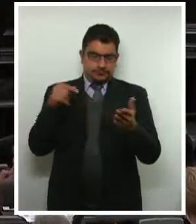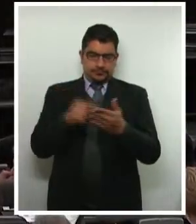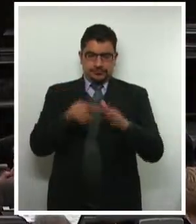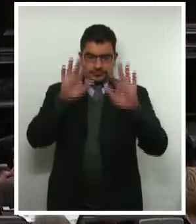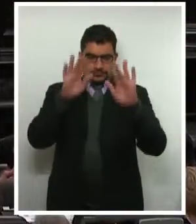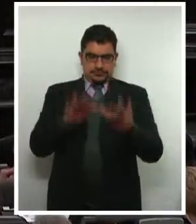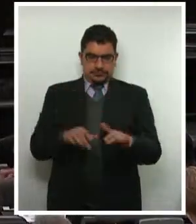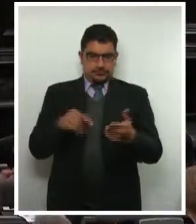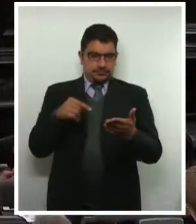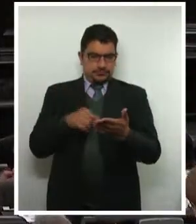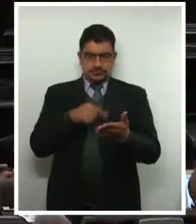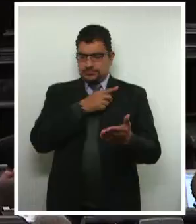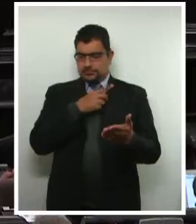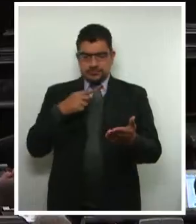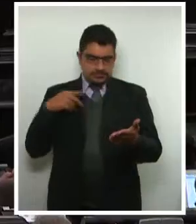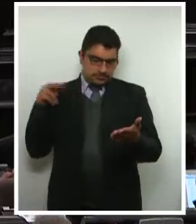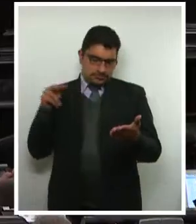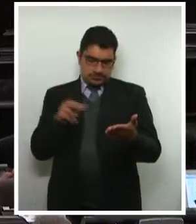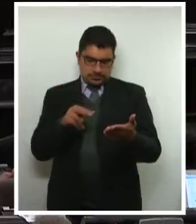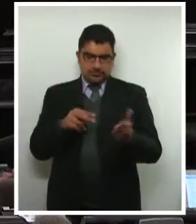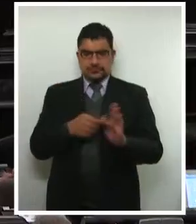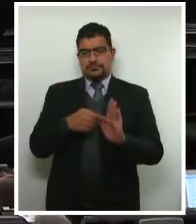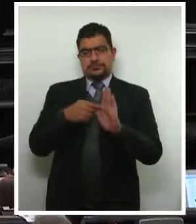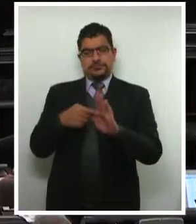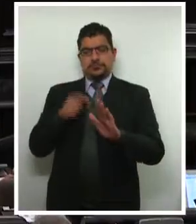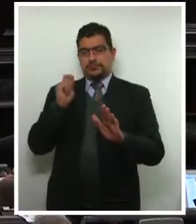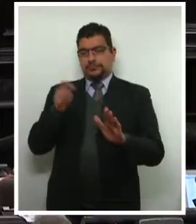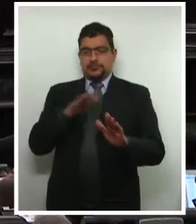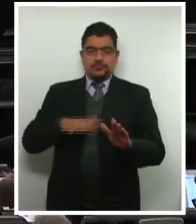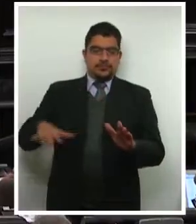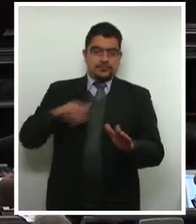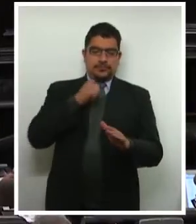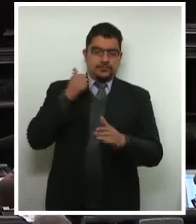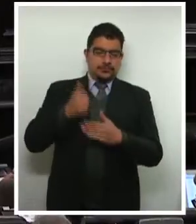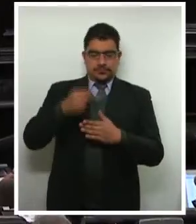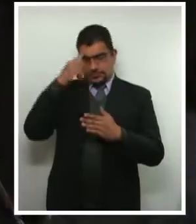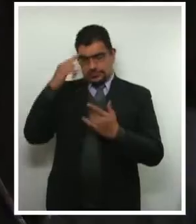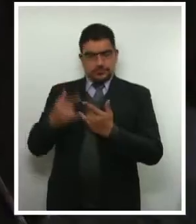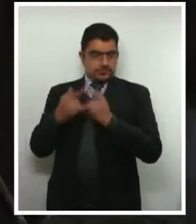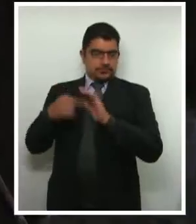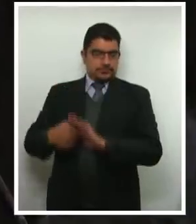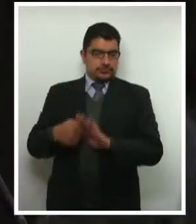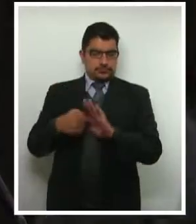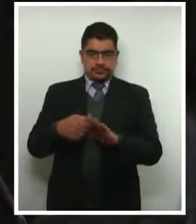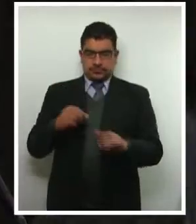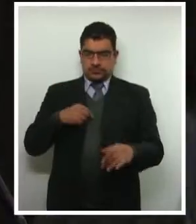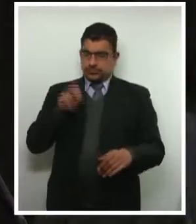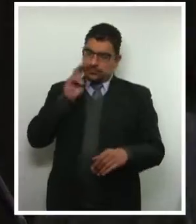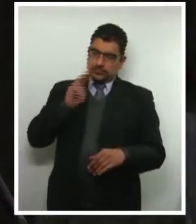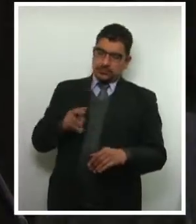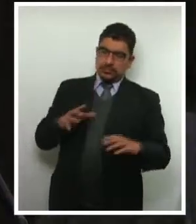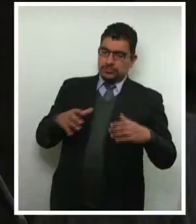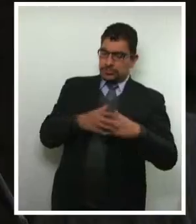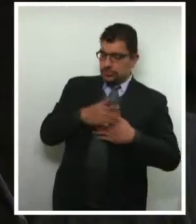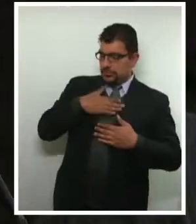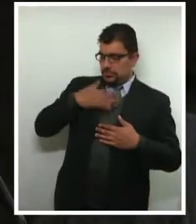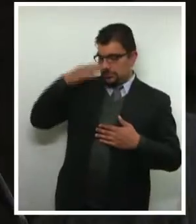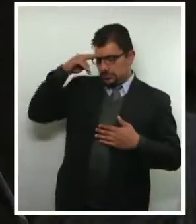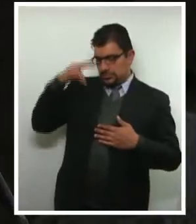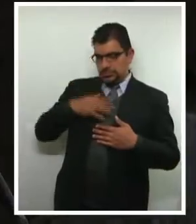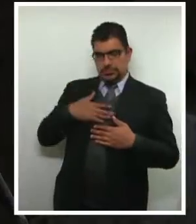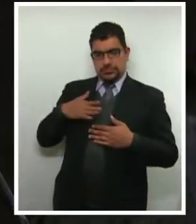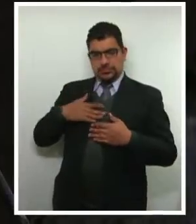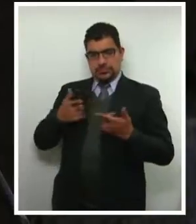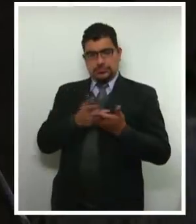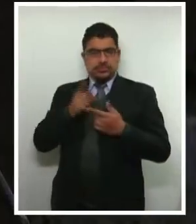documento debe de reflejar lo que es la Ciudad de México, no lo que es la concepción de un partido político. La Ciudad